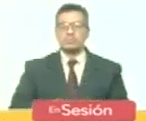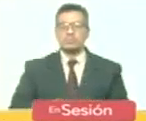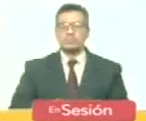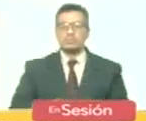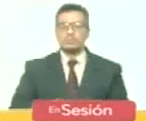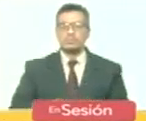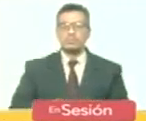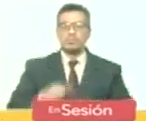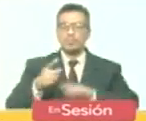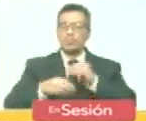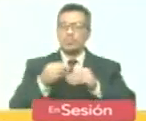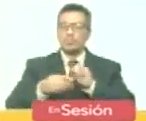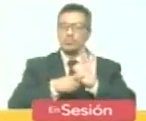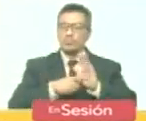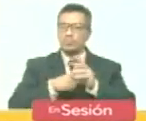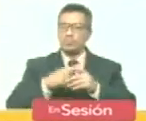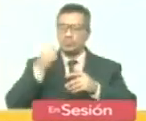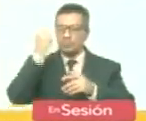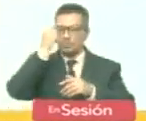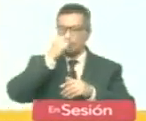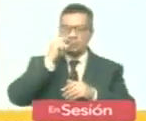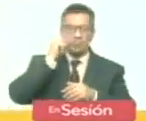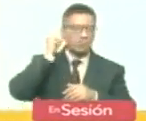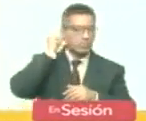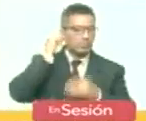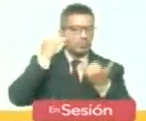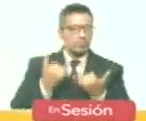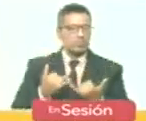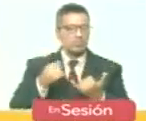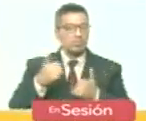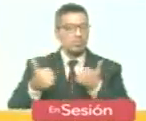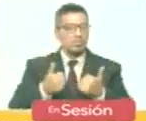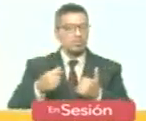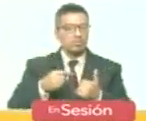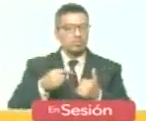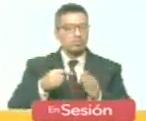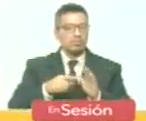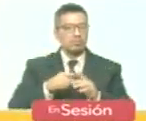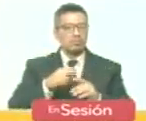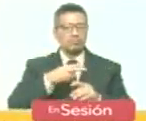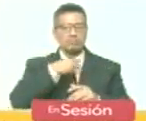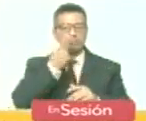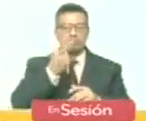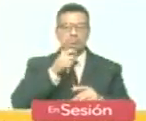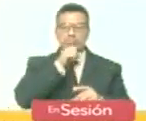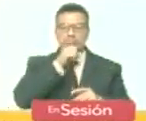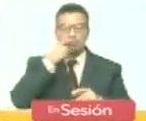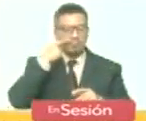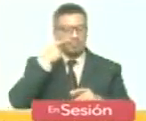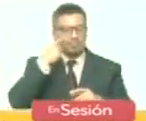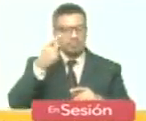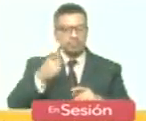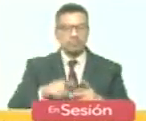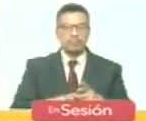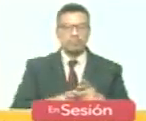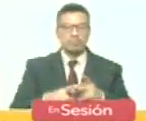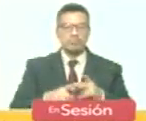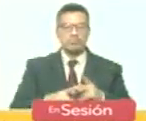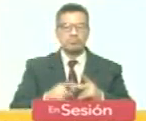¿Con qué clase de desparpajo? ¿Hasta dónde llega el nivel de hipocresía y barbaridad?